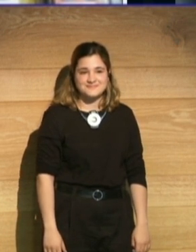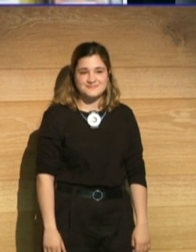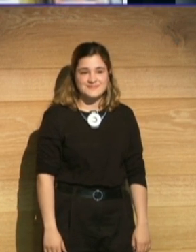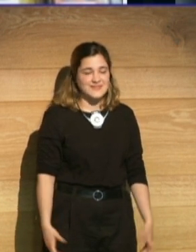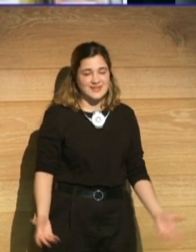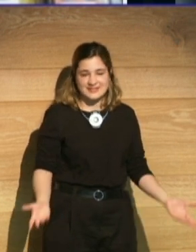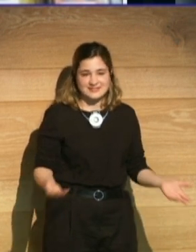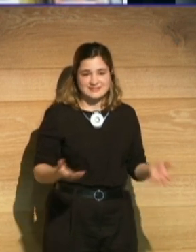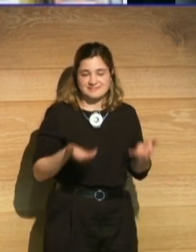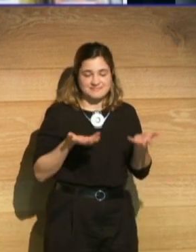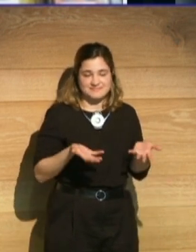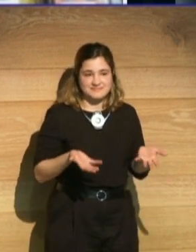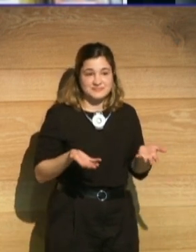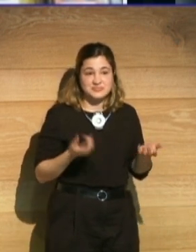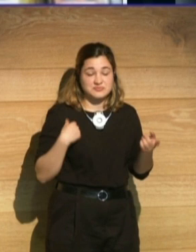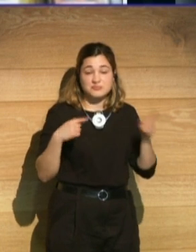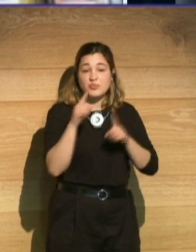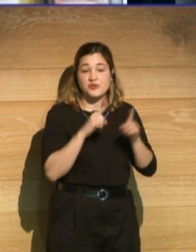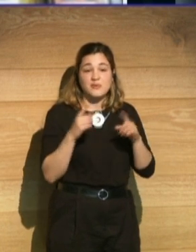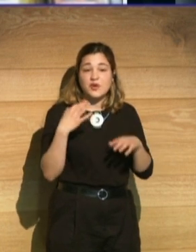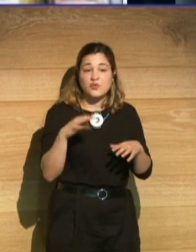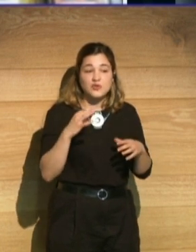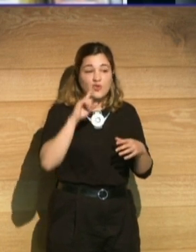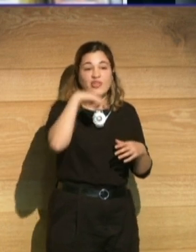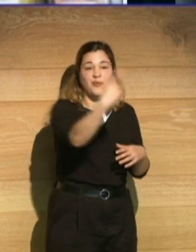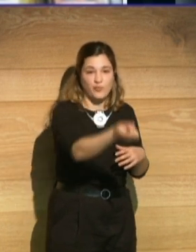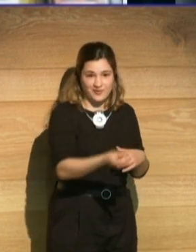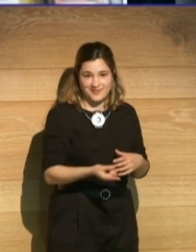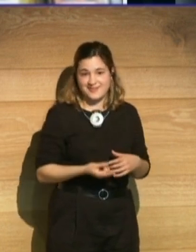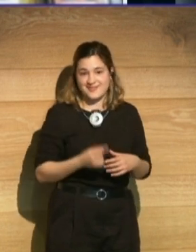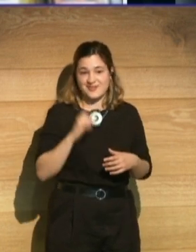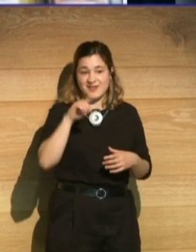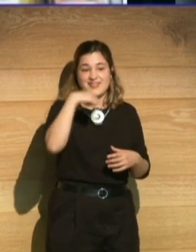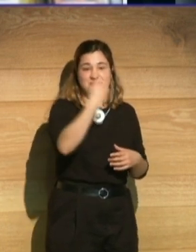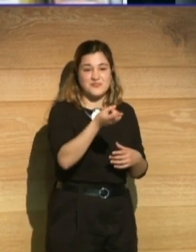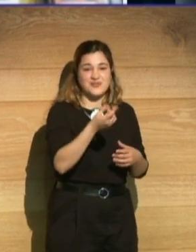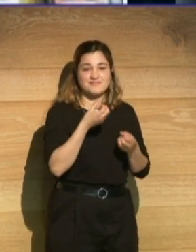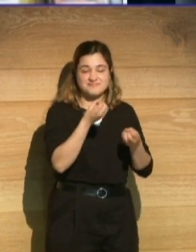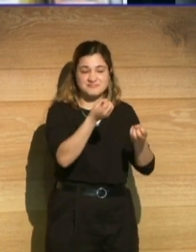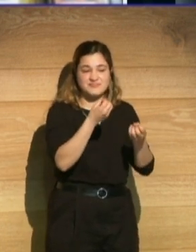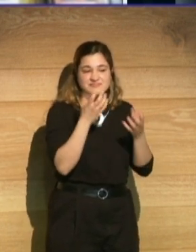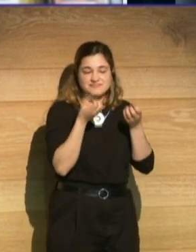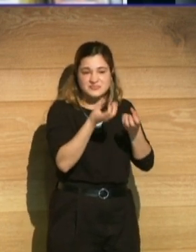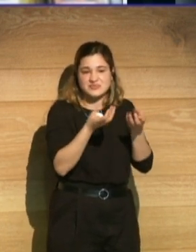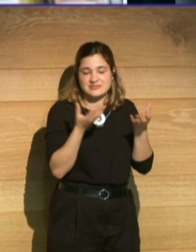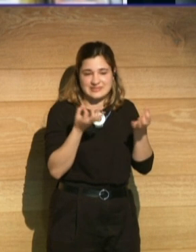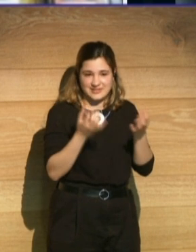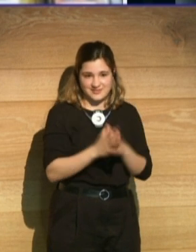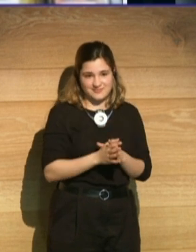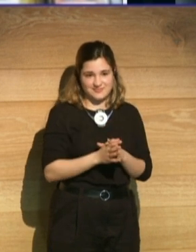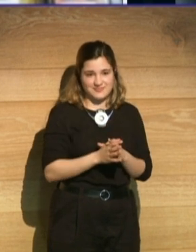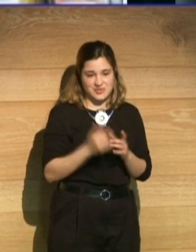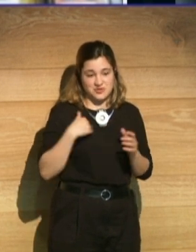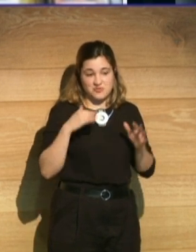A estas alturas de la vida, mi único problema es la posteridad. ¿Qué dirán los que vienen después de mí? Pero yo ya no estaré aquí, así que el